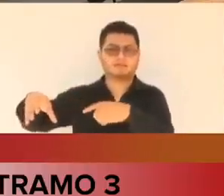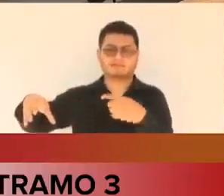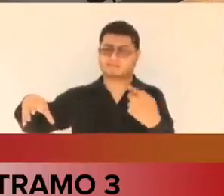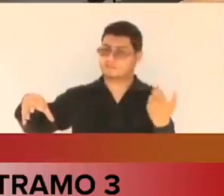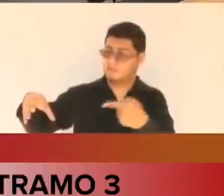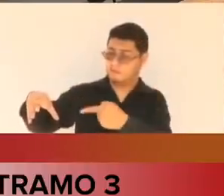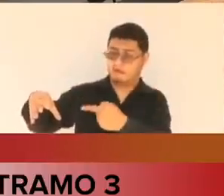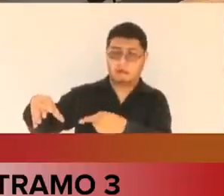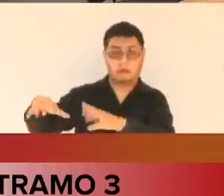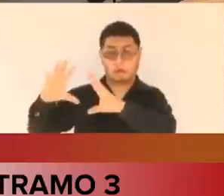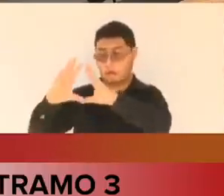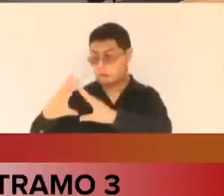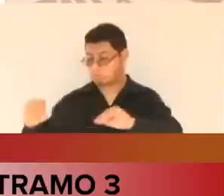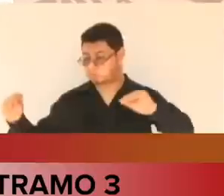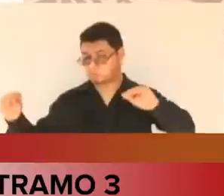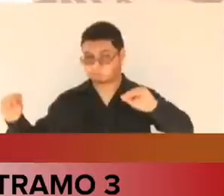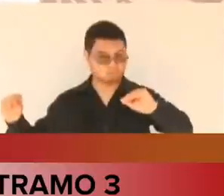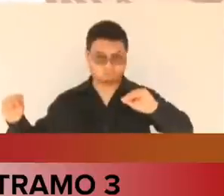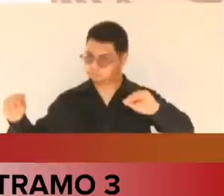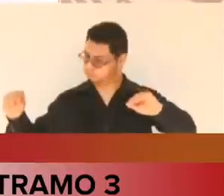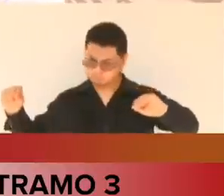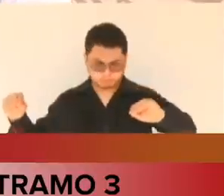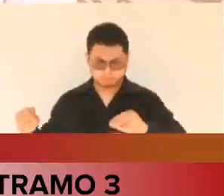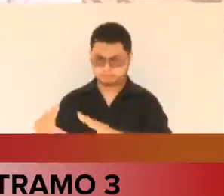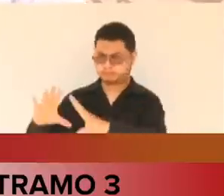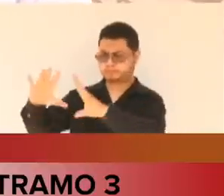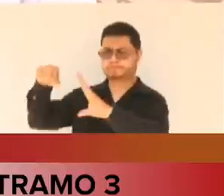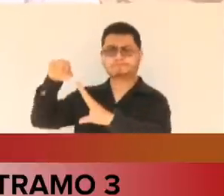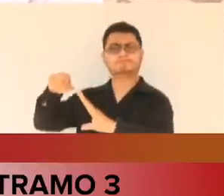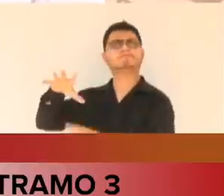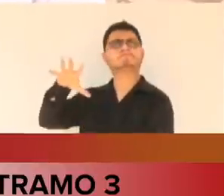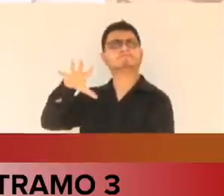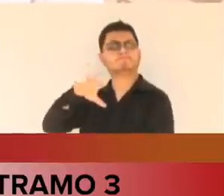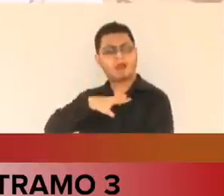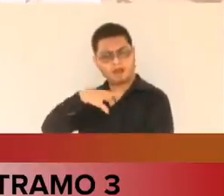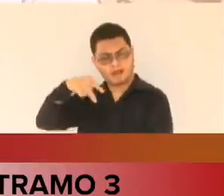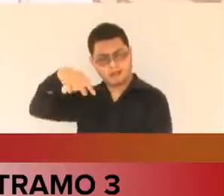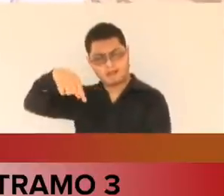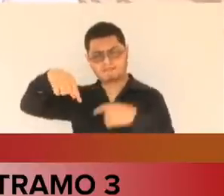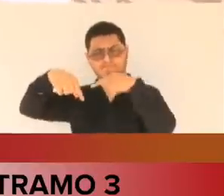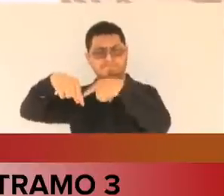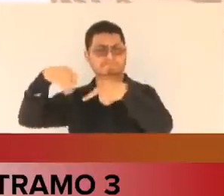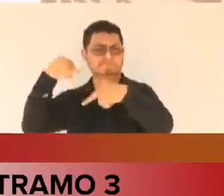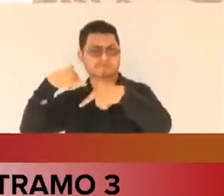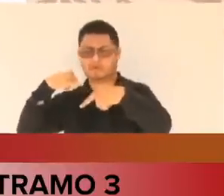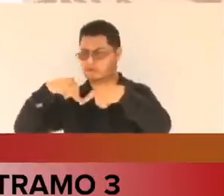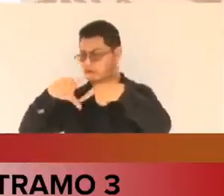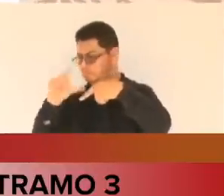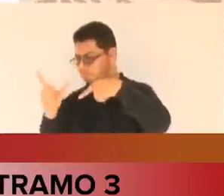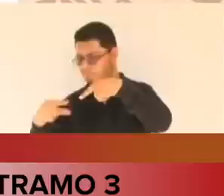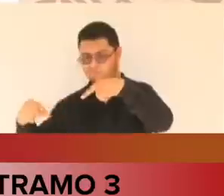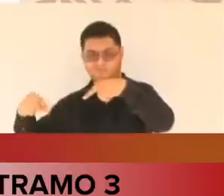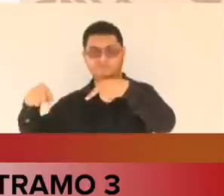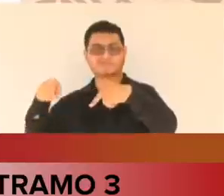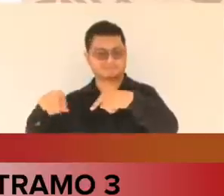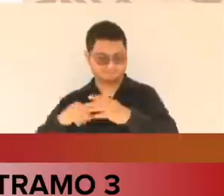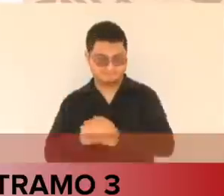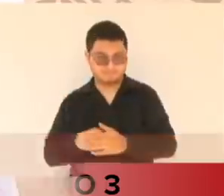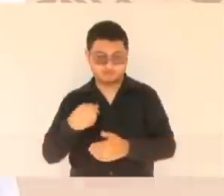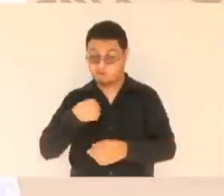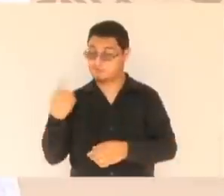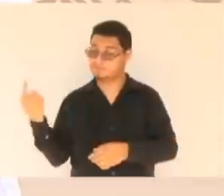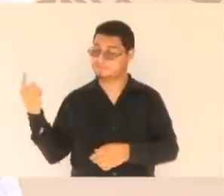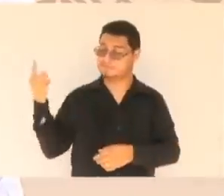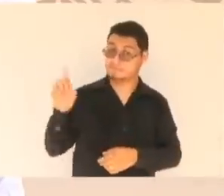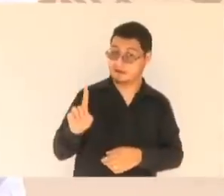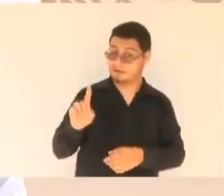la energía eléctrica en la península de Yucatán. Entonces voy a venir a eso.